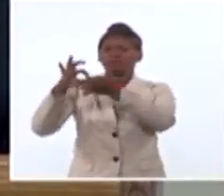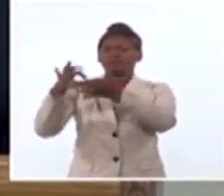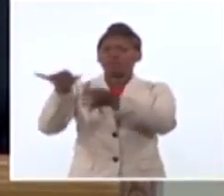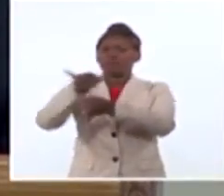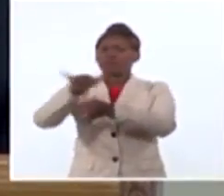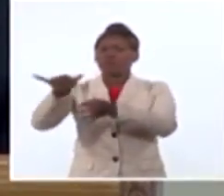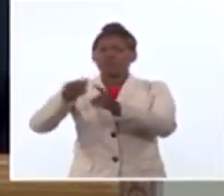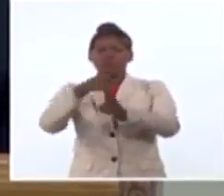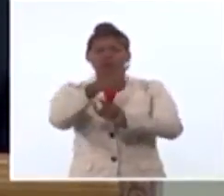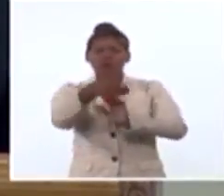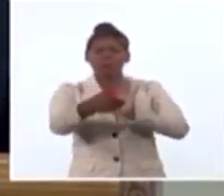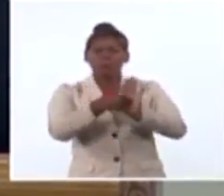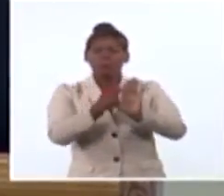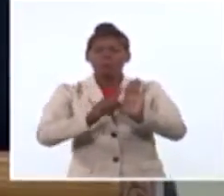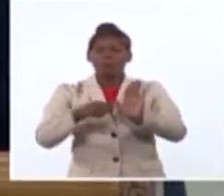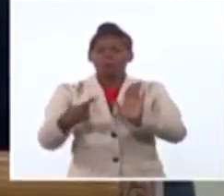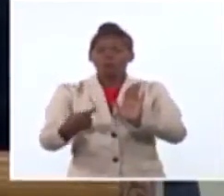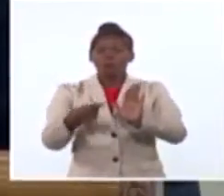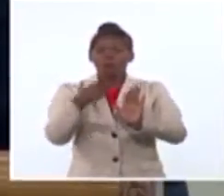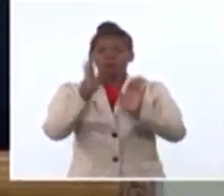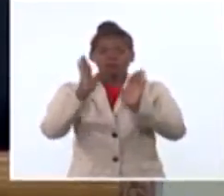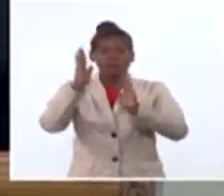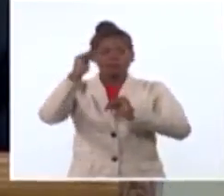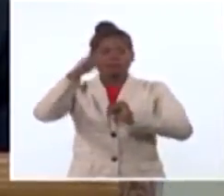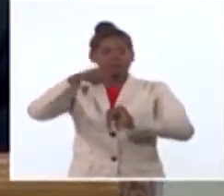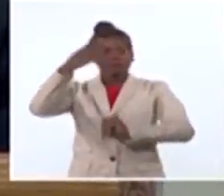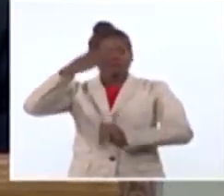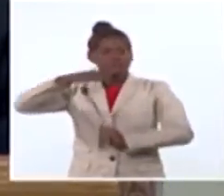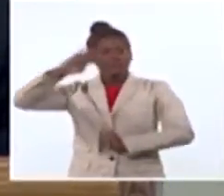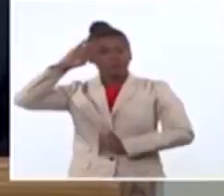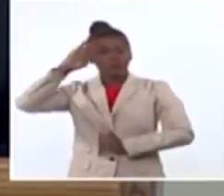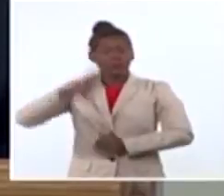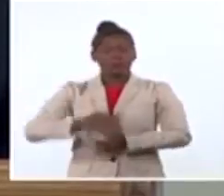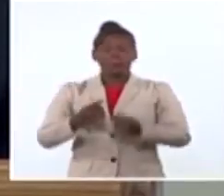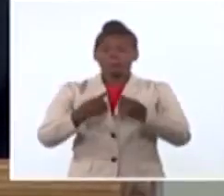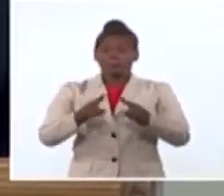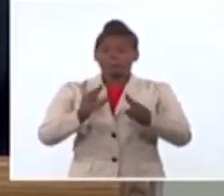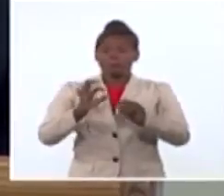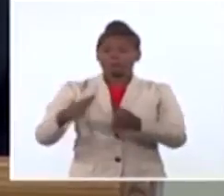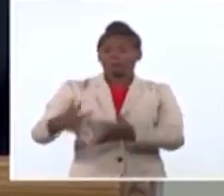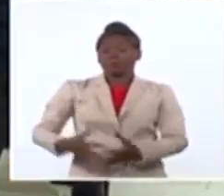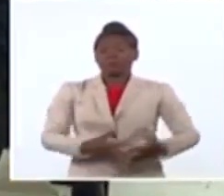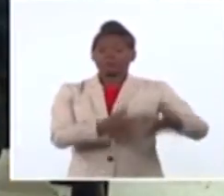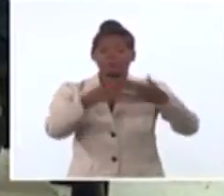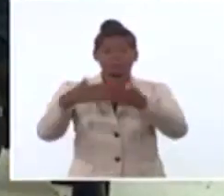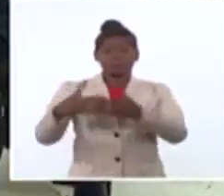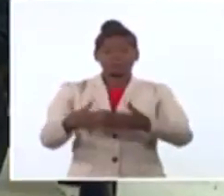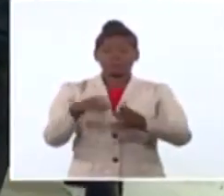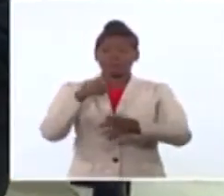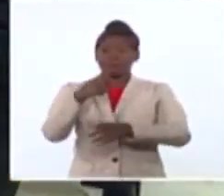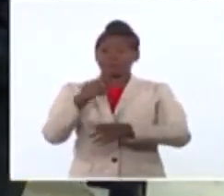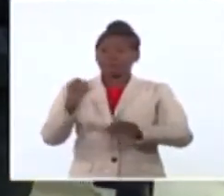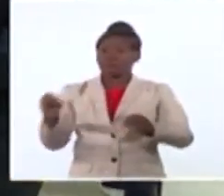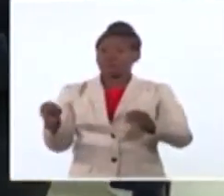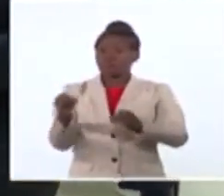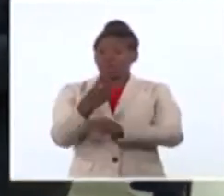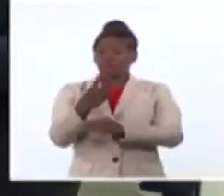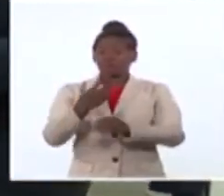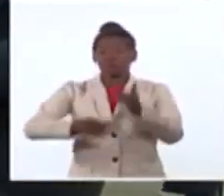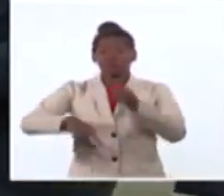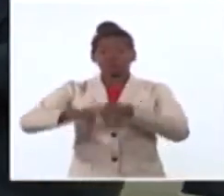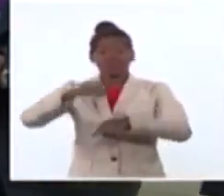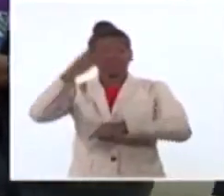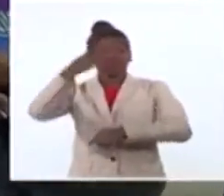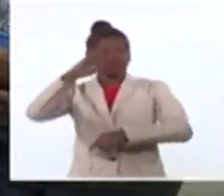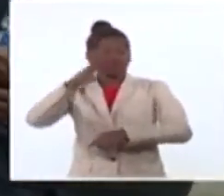que figuras del gobierno de los Estados Unidos se refieren a estos temas. Son los mismos